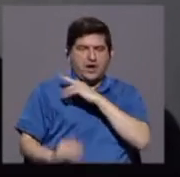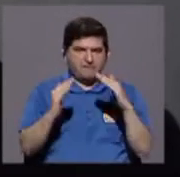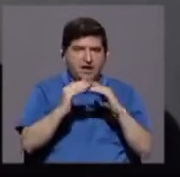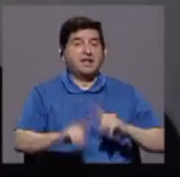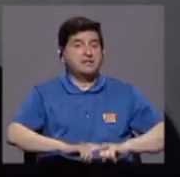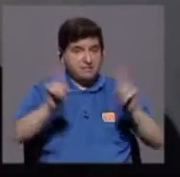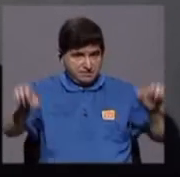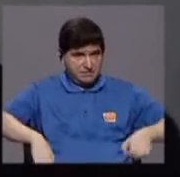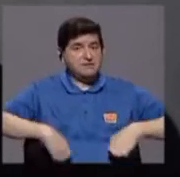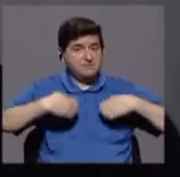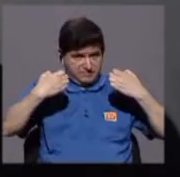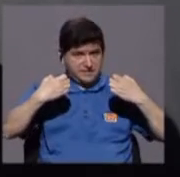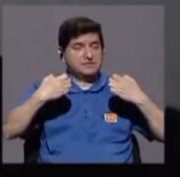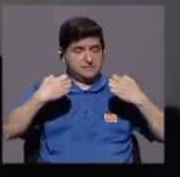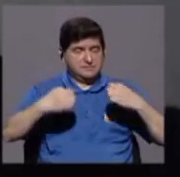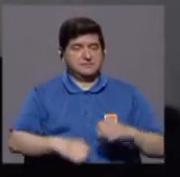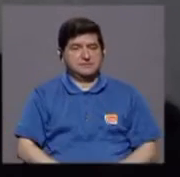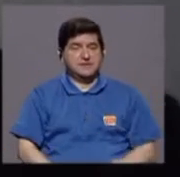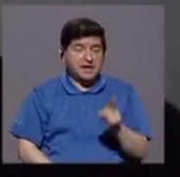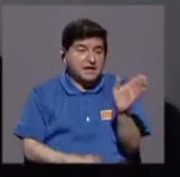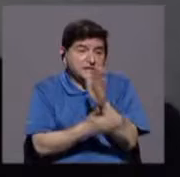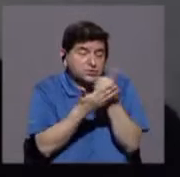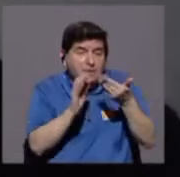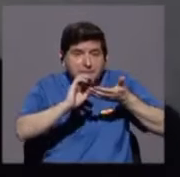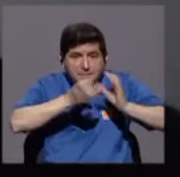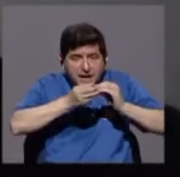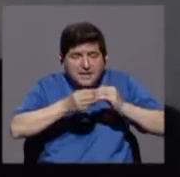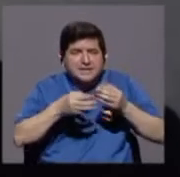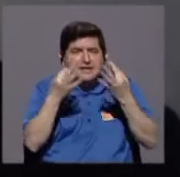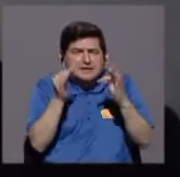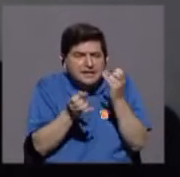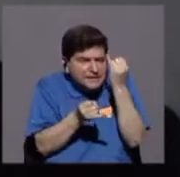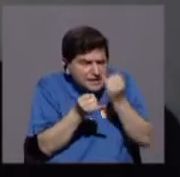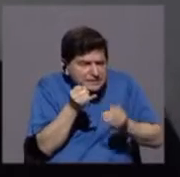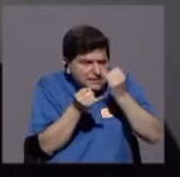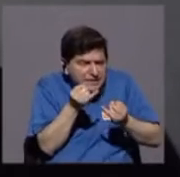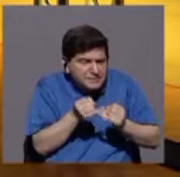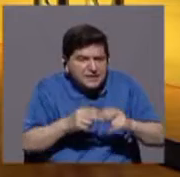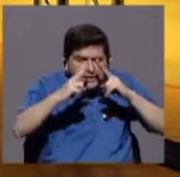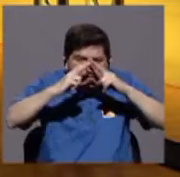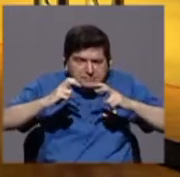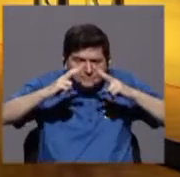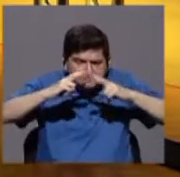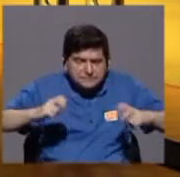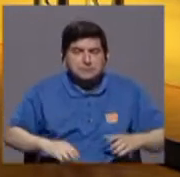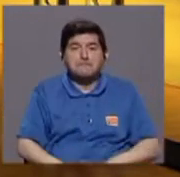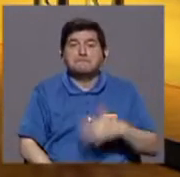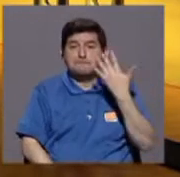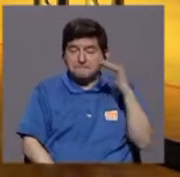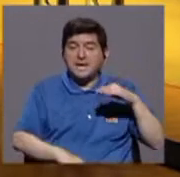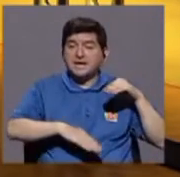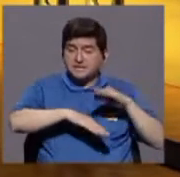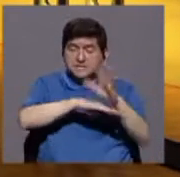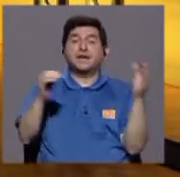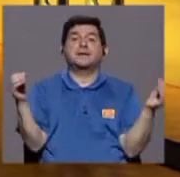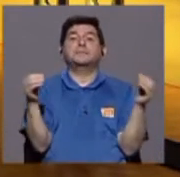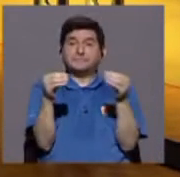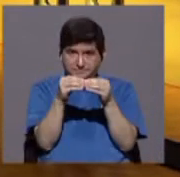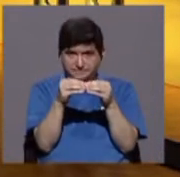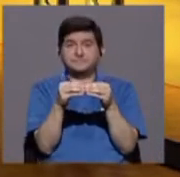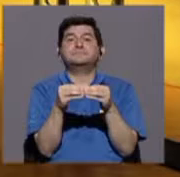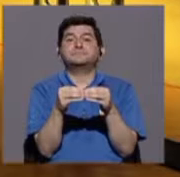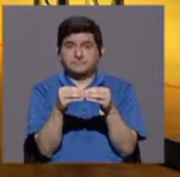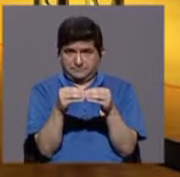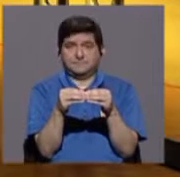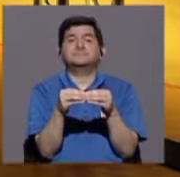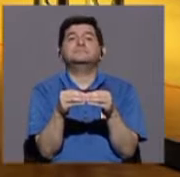¿verdad? Esos son parte de los números que estamos terminando de revisar. Sí pareciera incidir más